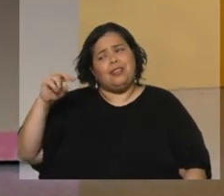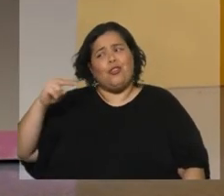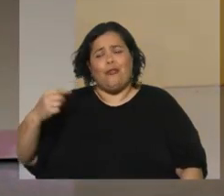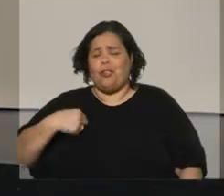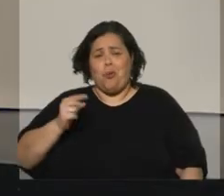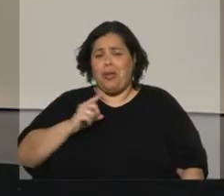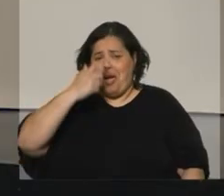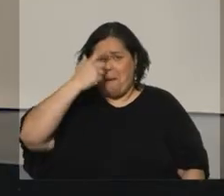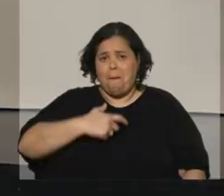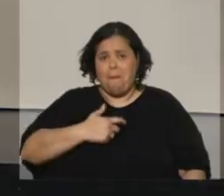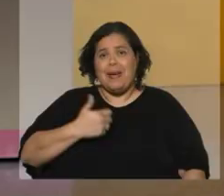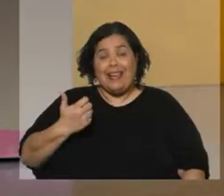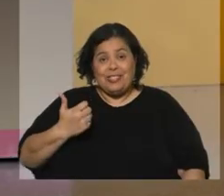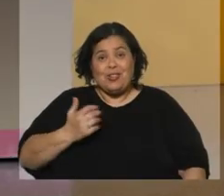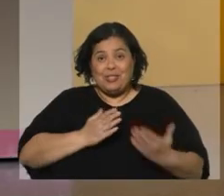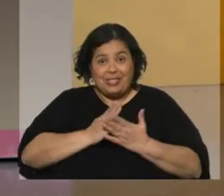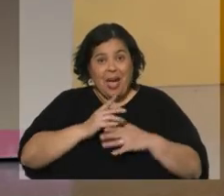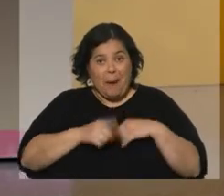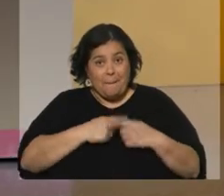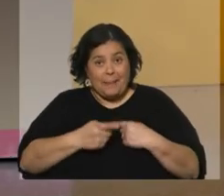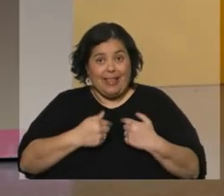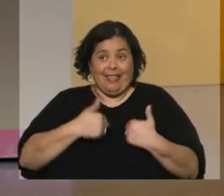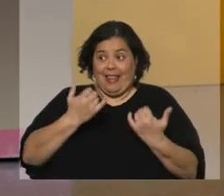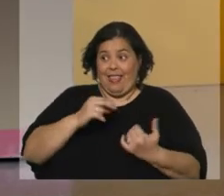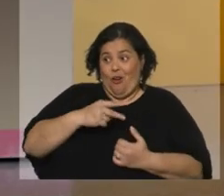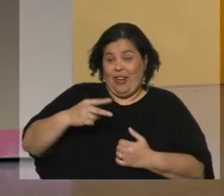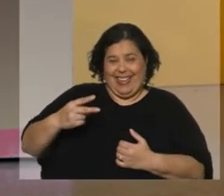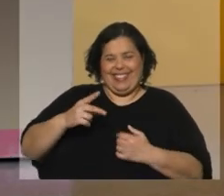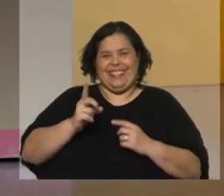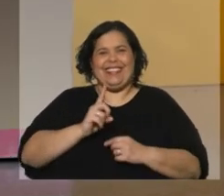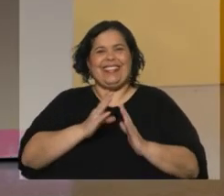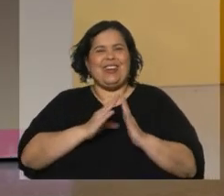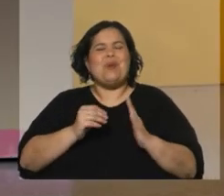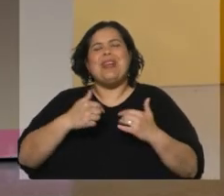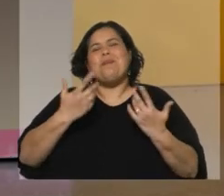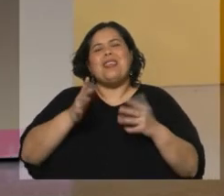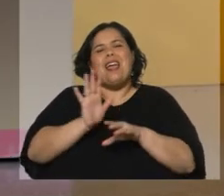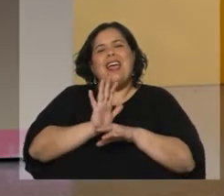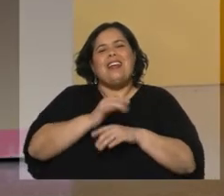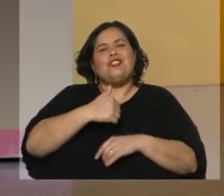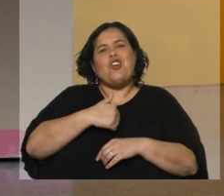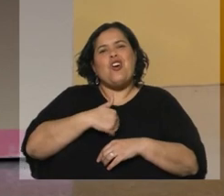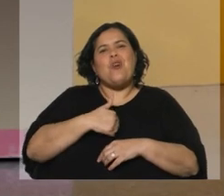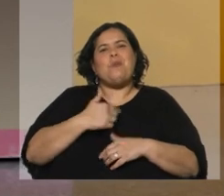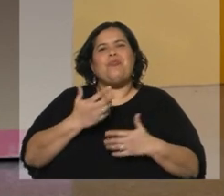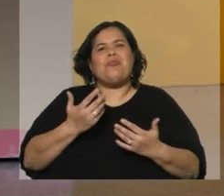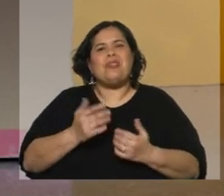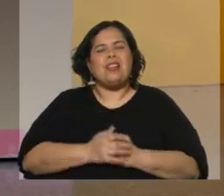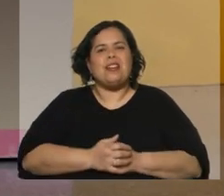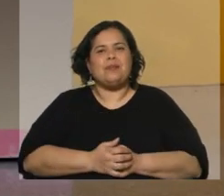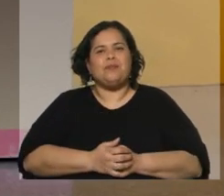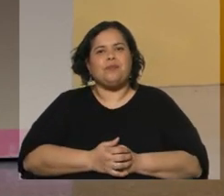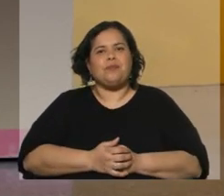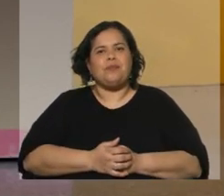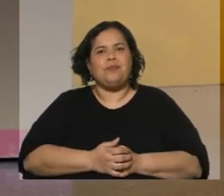Y eso te pasa muy a menudo que tenga doble y lo que pasa que soy soy tan poco a ver